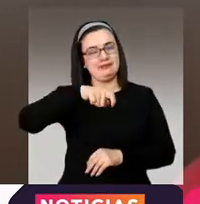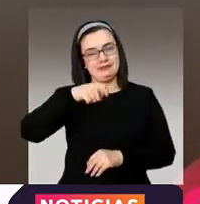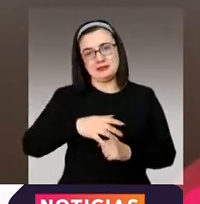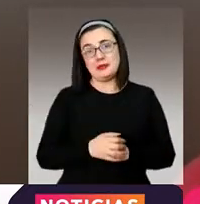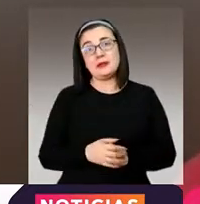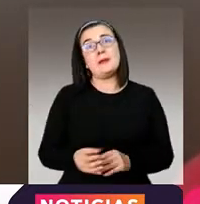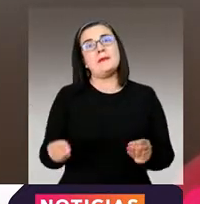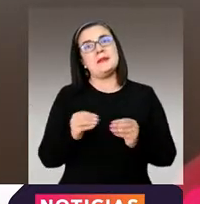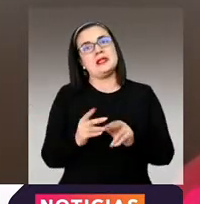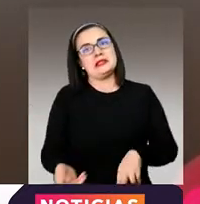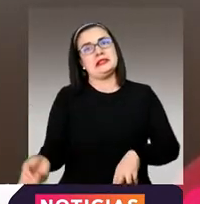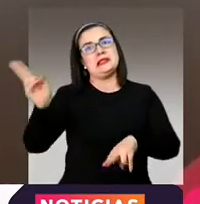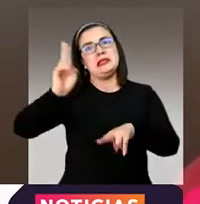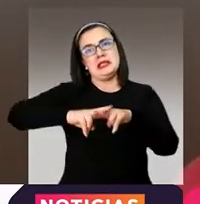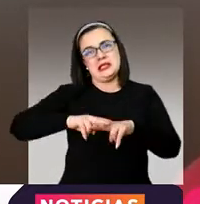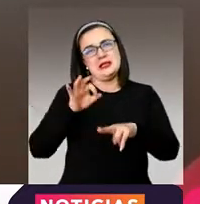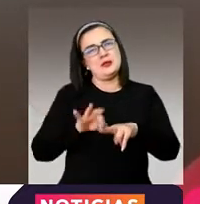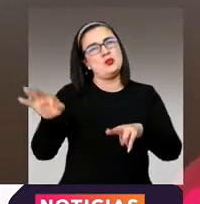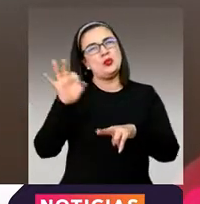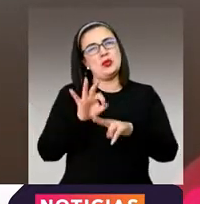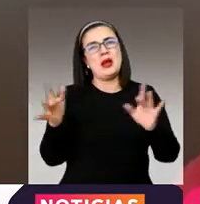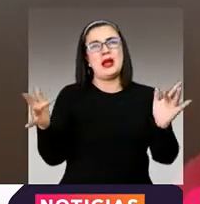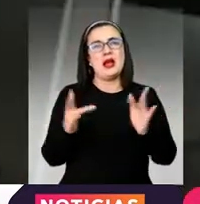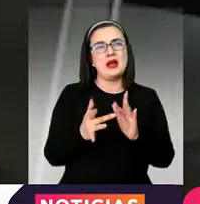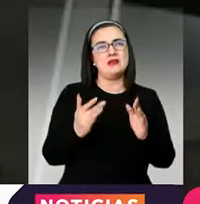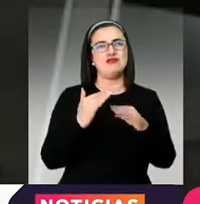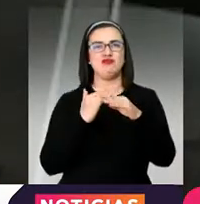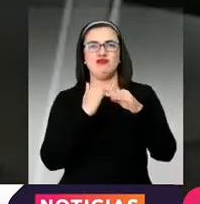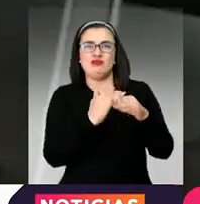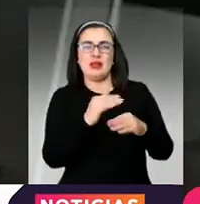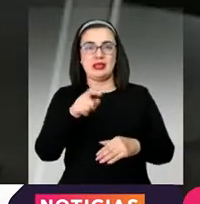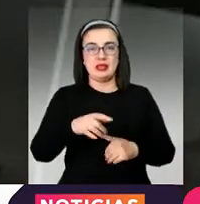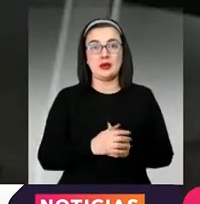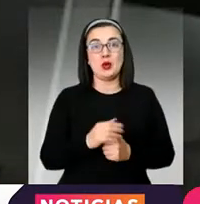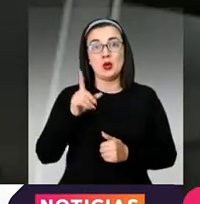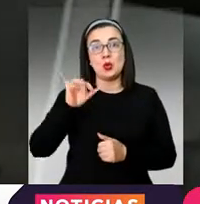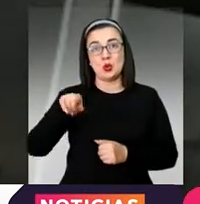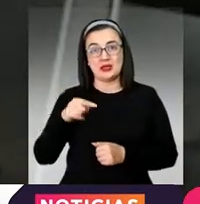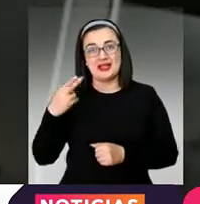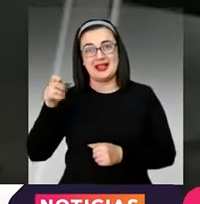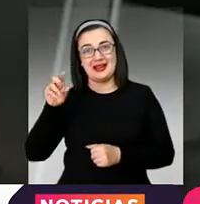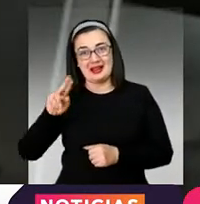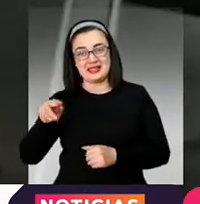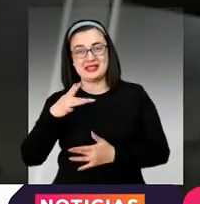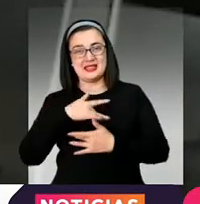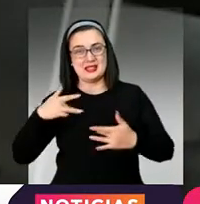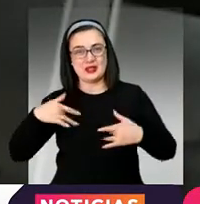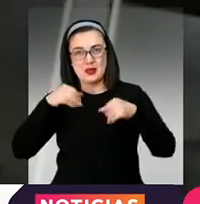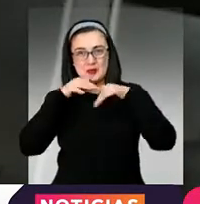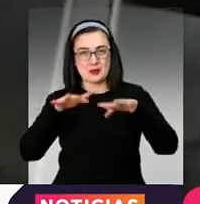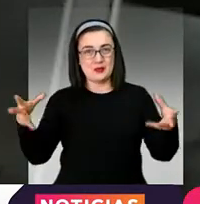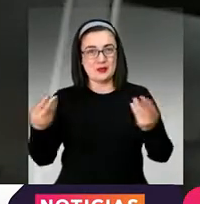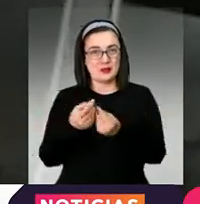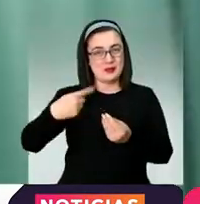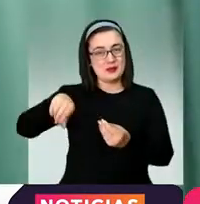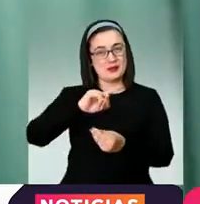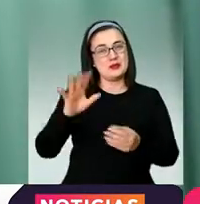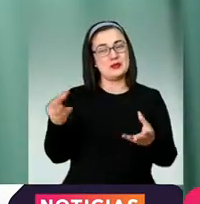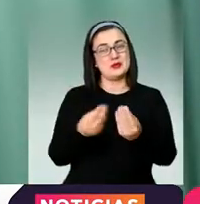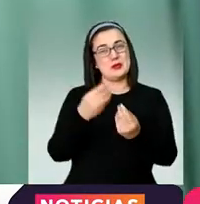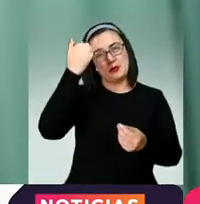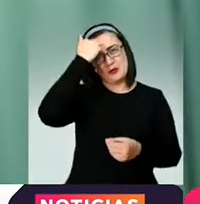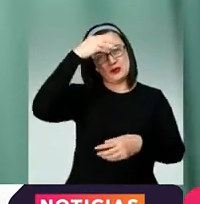aumente medidas de tipo preventivo luís hernández doctor en salud pública y profesor de la universidad de los andes